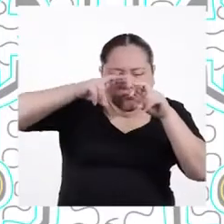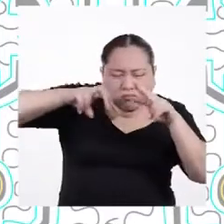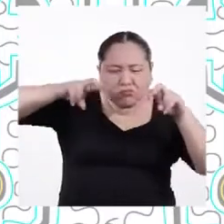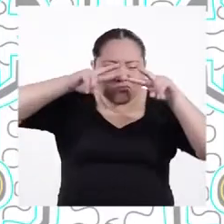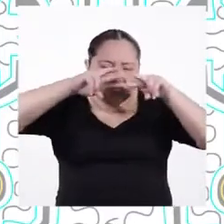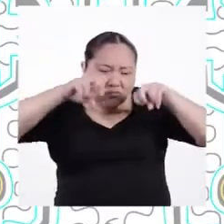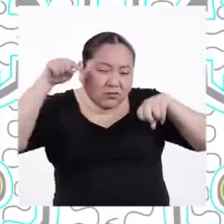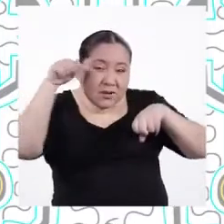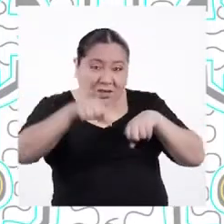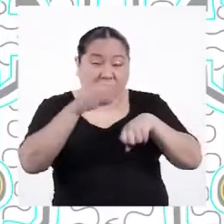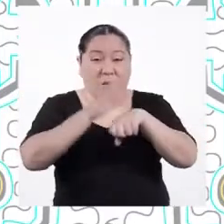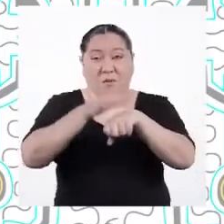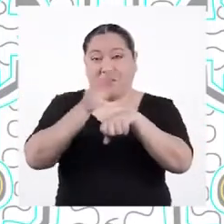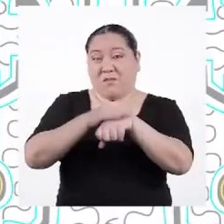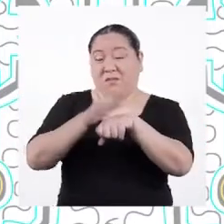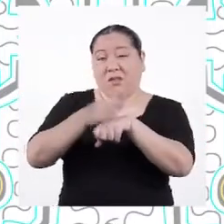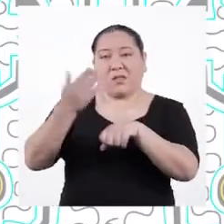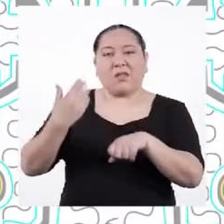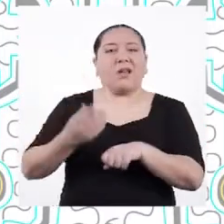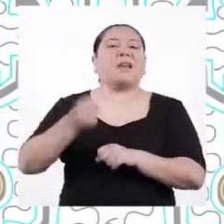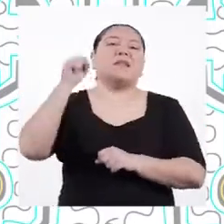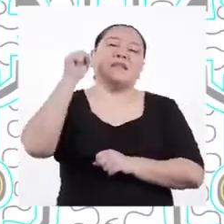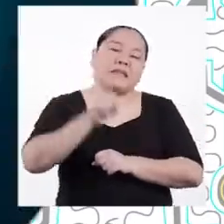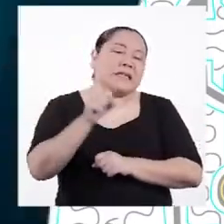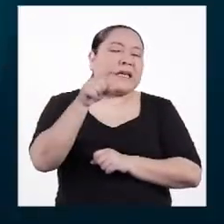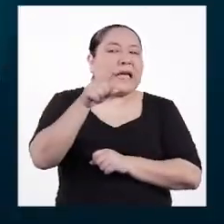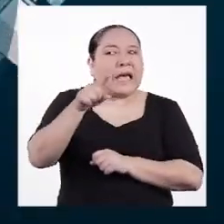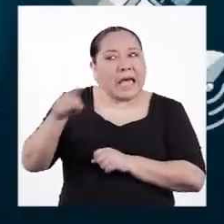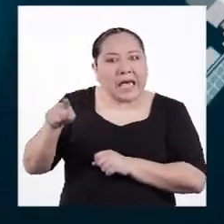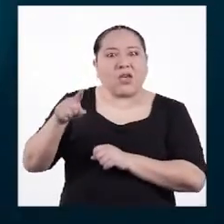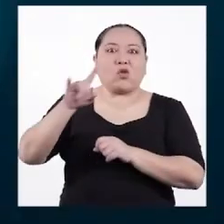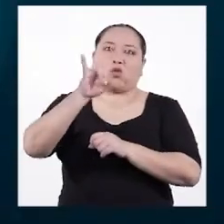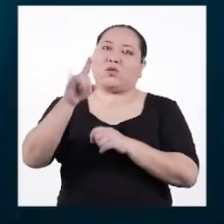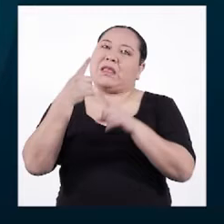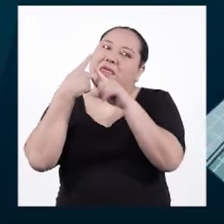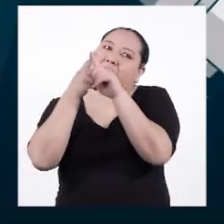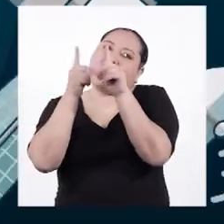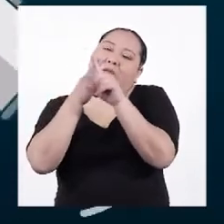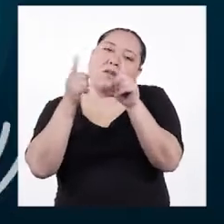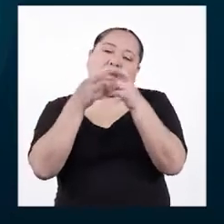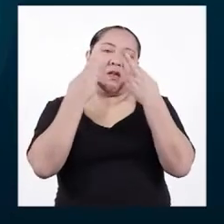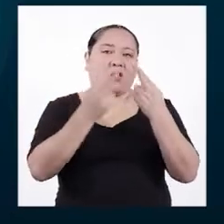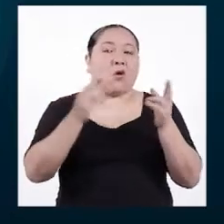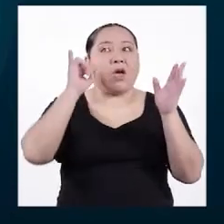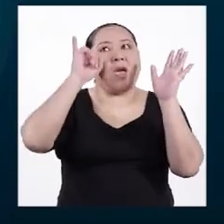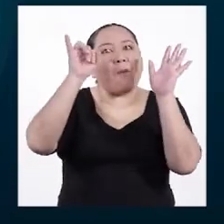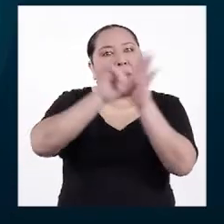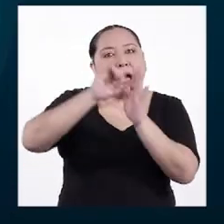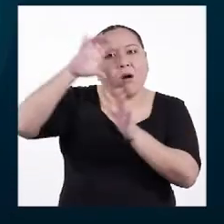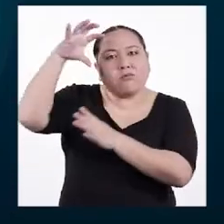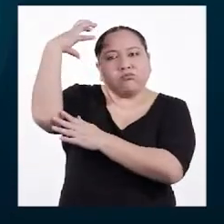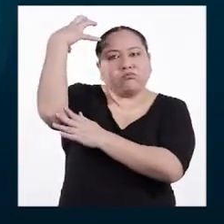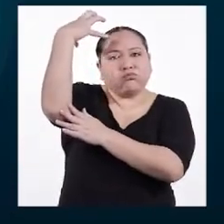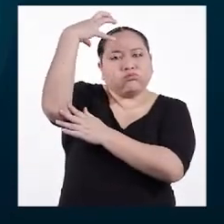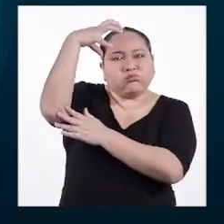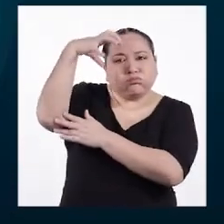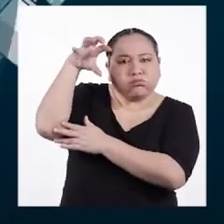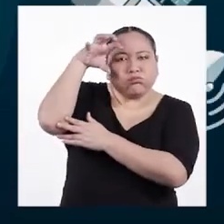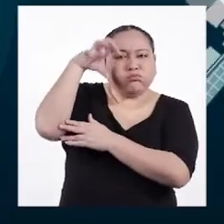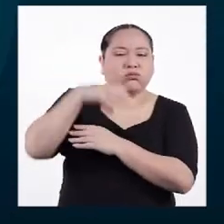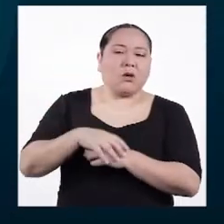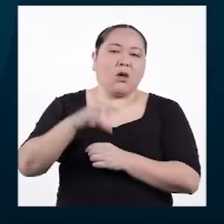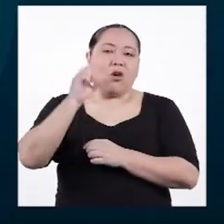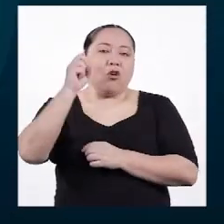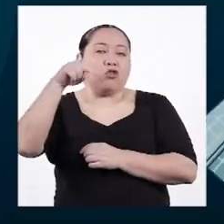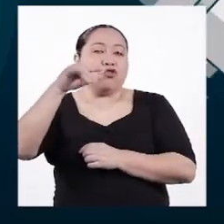prevenidos. Por supuesto que ellos utilizan muchos otros recursos, como imágenes satelitales, sondas, boyas en el mar